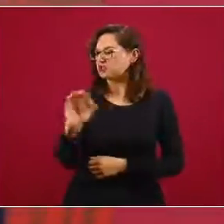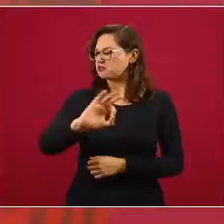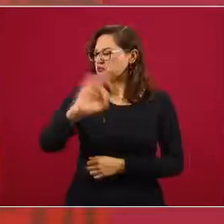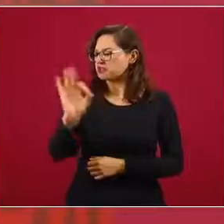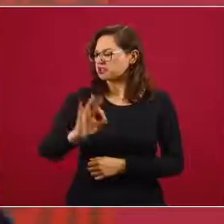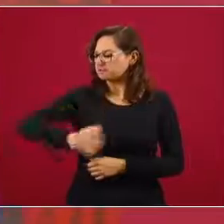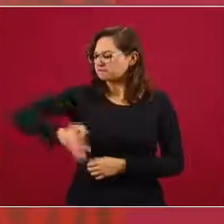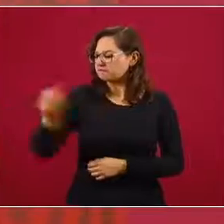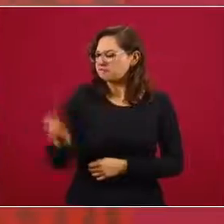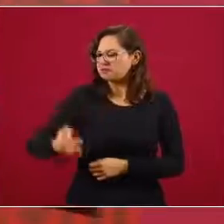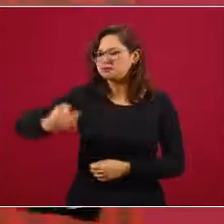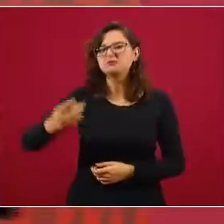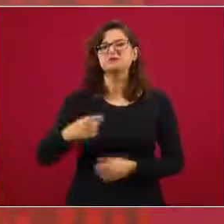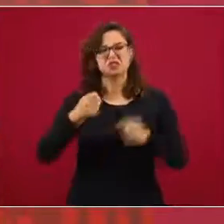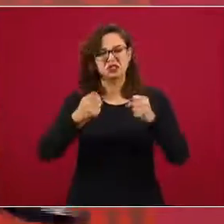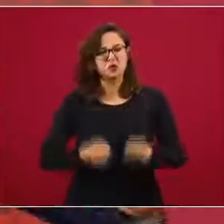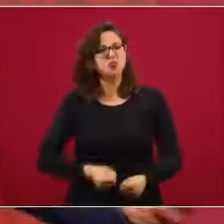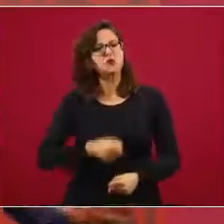Porque